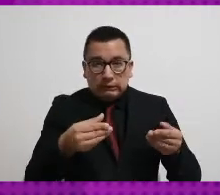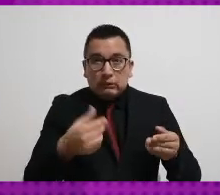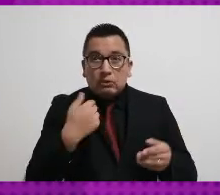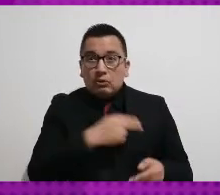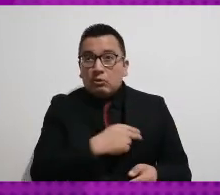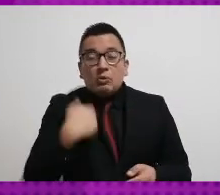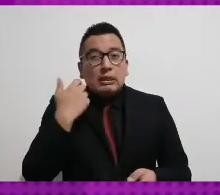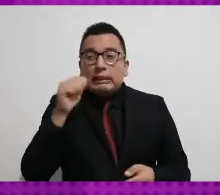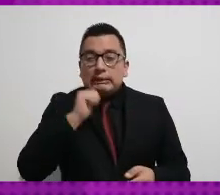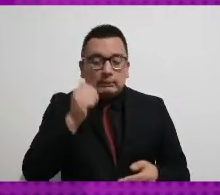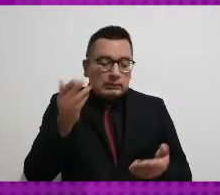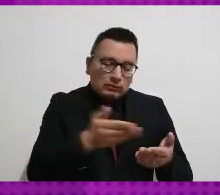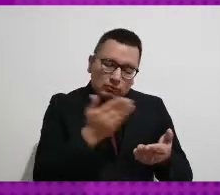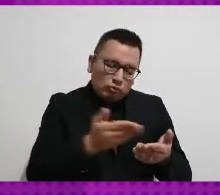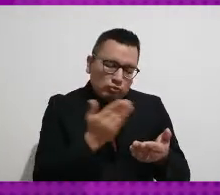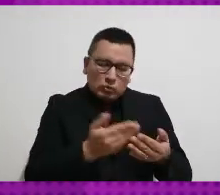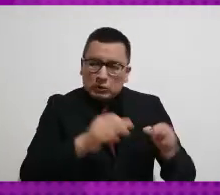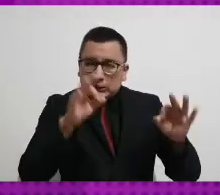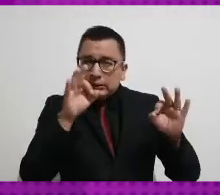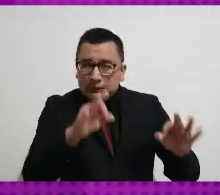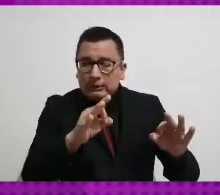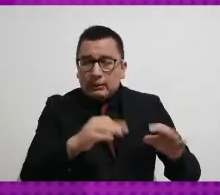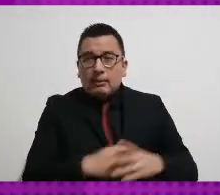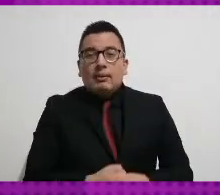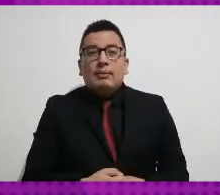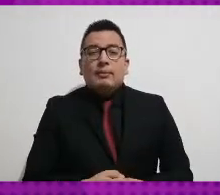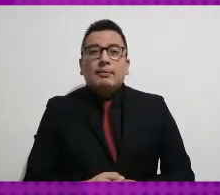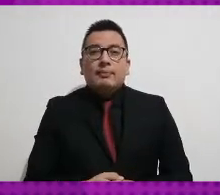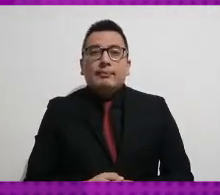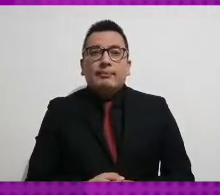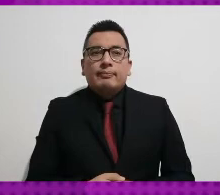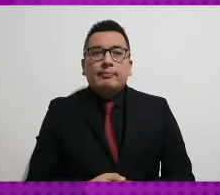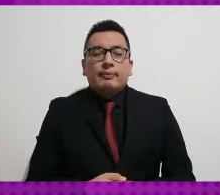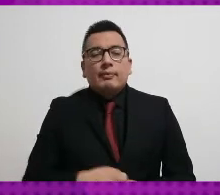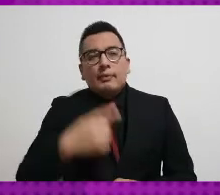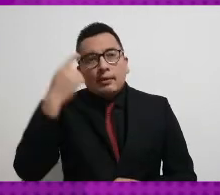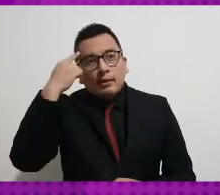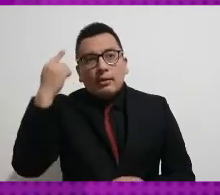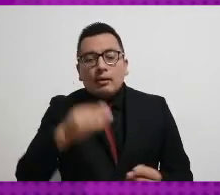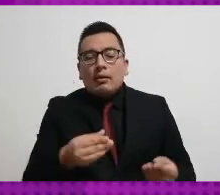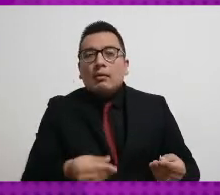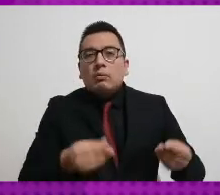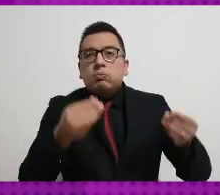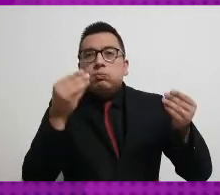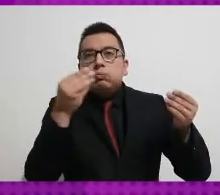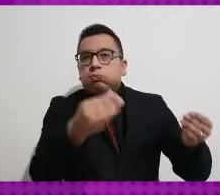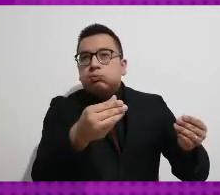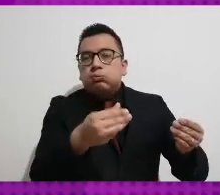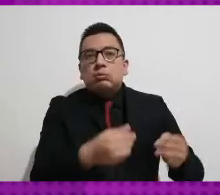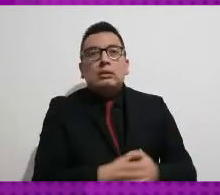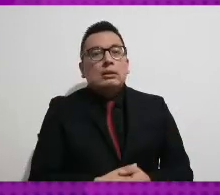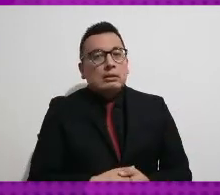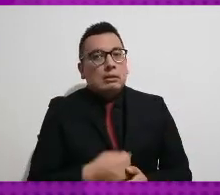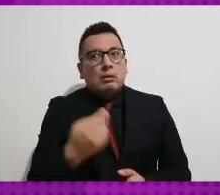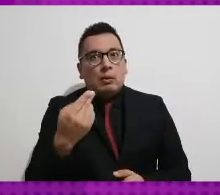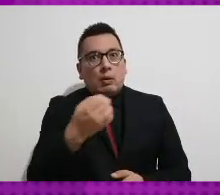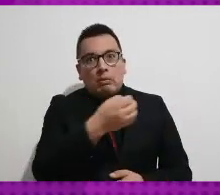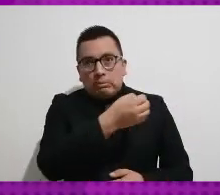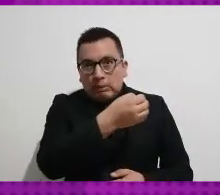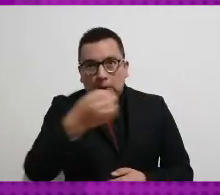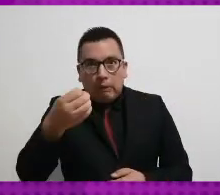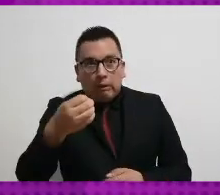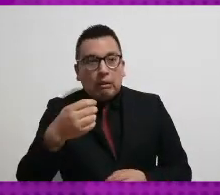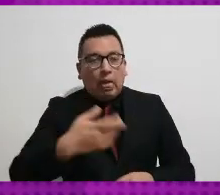sean correctos y sobre todo la oportunidad. Esto es, que se presente en el tiempo planeado